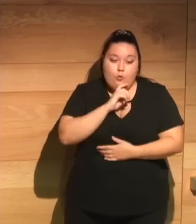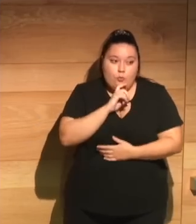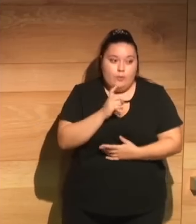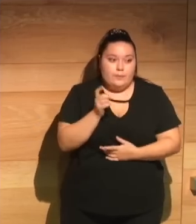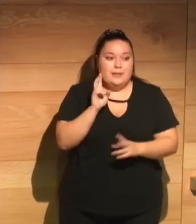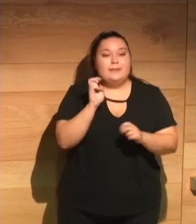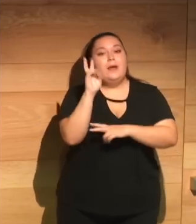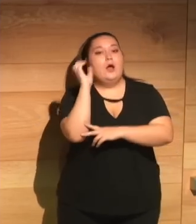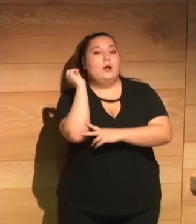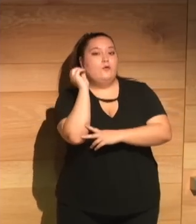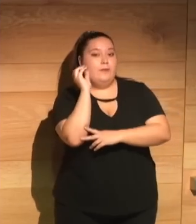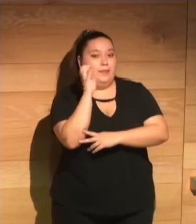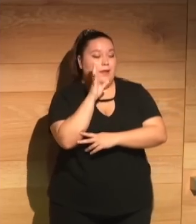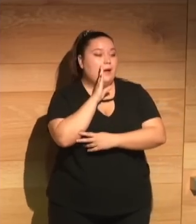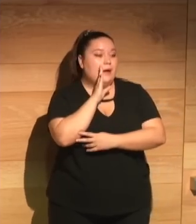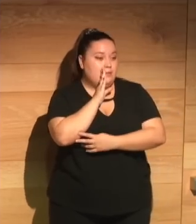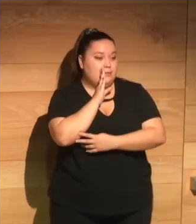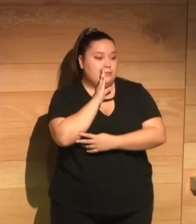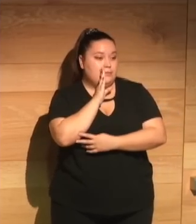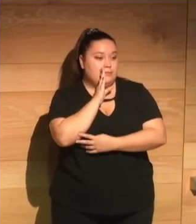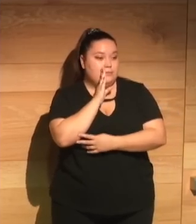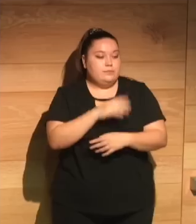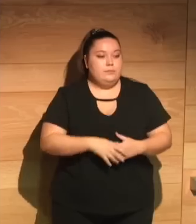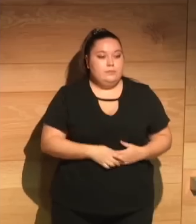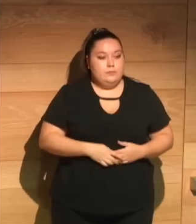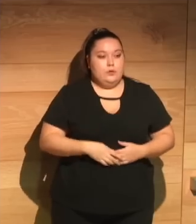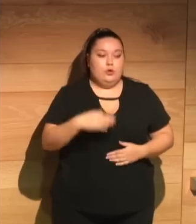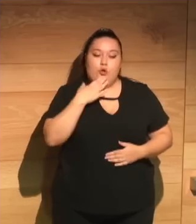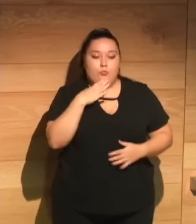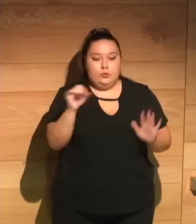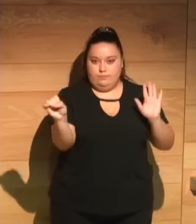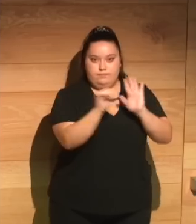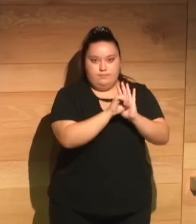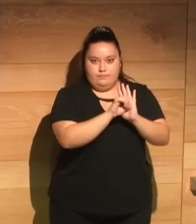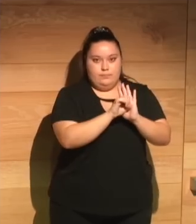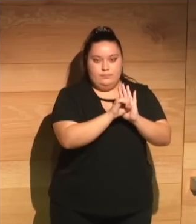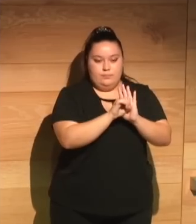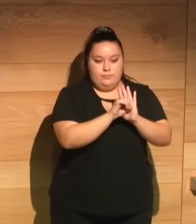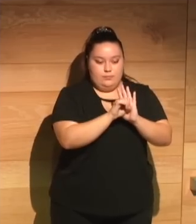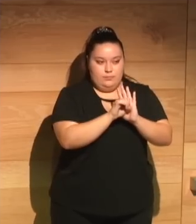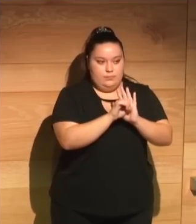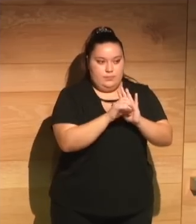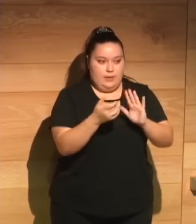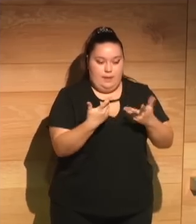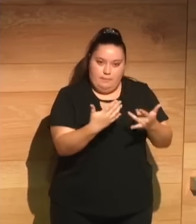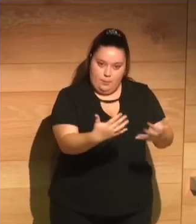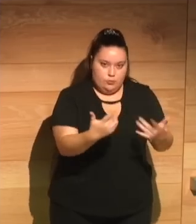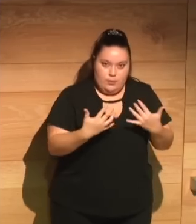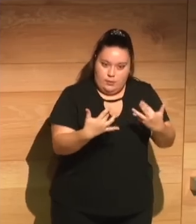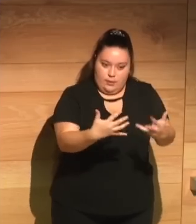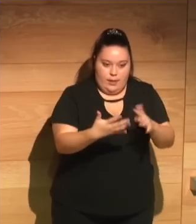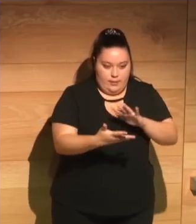esa conferencia que decía Juan Gómez Jurado, que efectivamente marca un poco como la carrera final, ¿no? Como de, venga, sí, vamos, ya, vamos para el